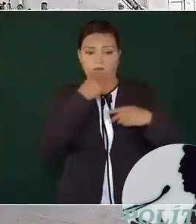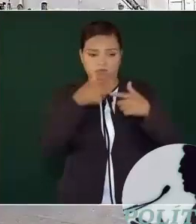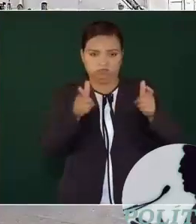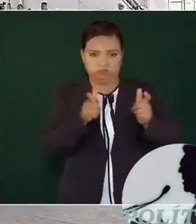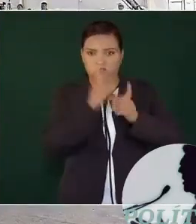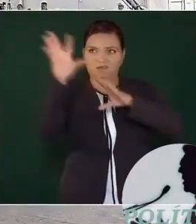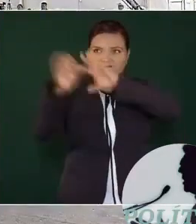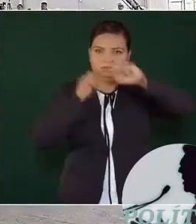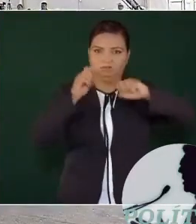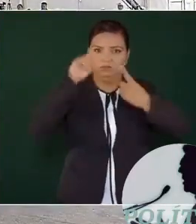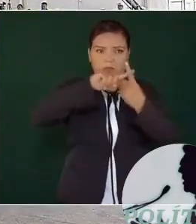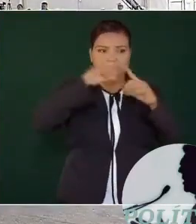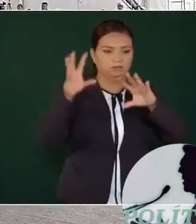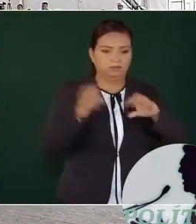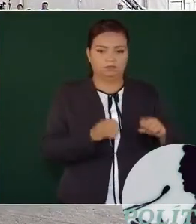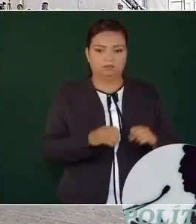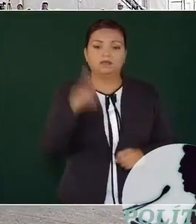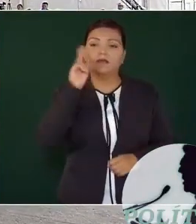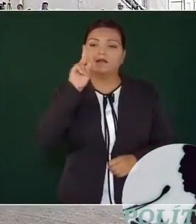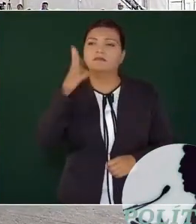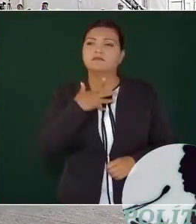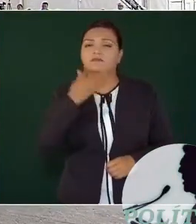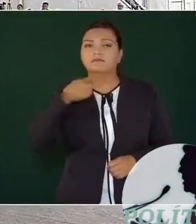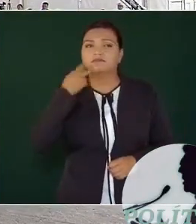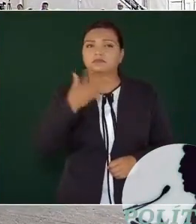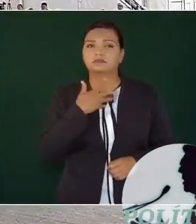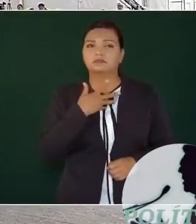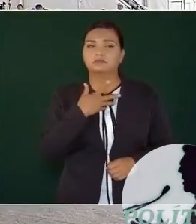Puede ser que tengas ahí el